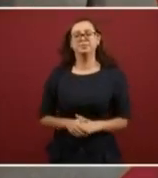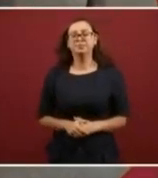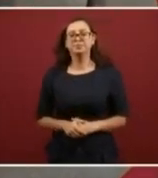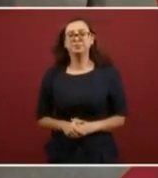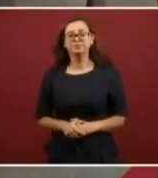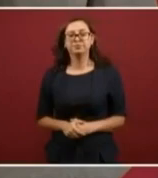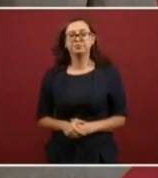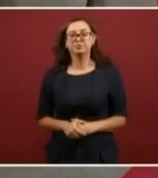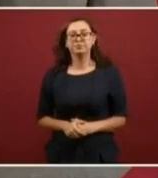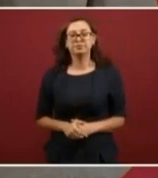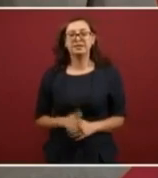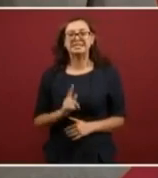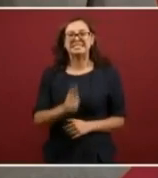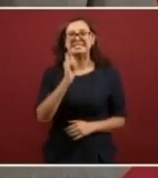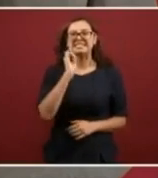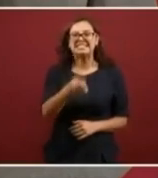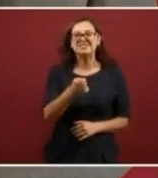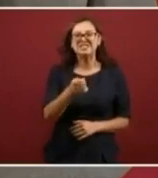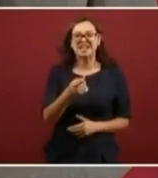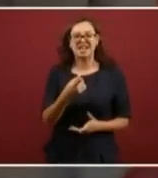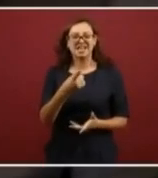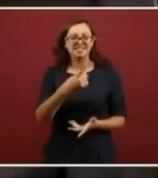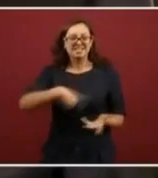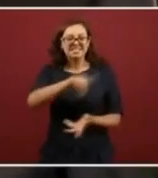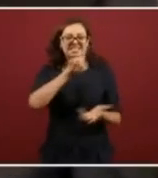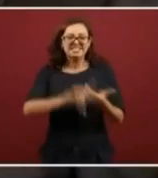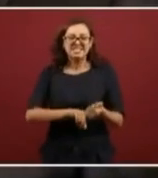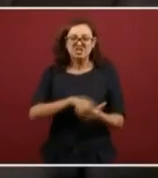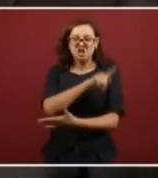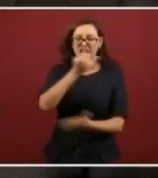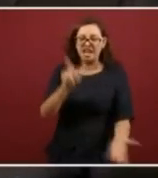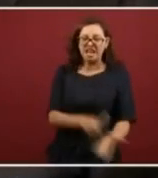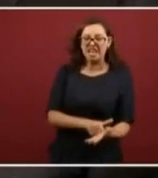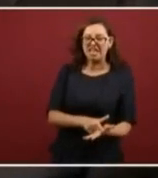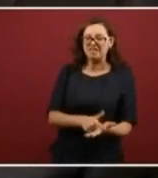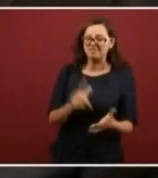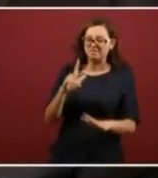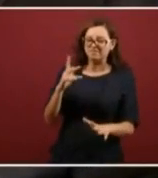Es una especie de sabotaje legal,